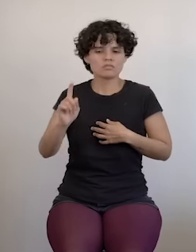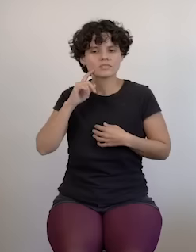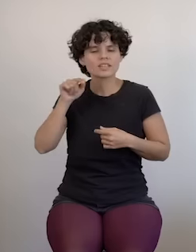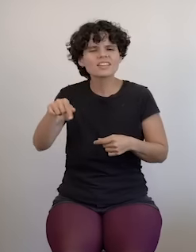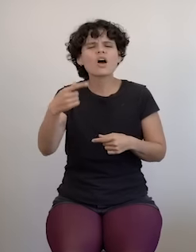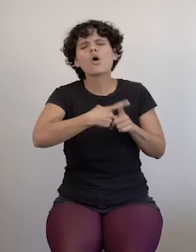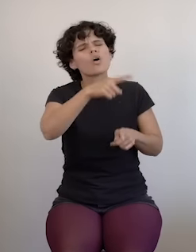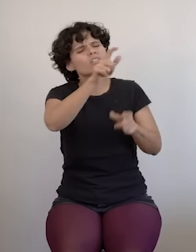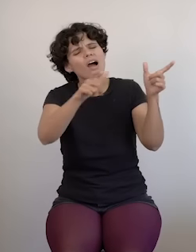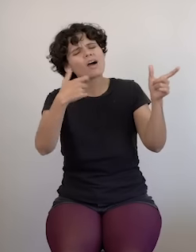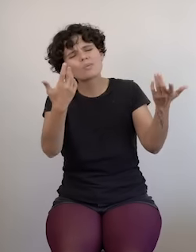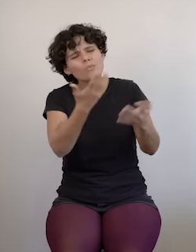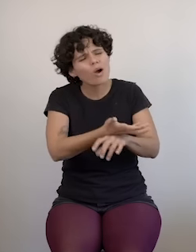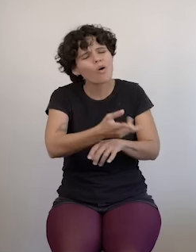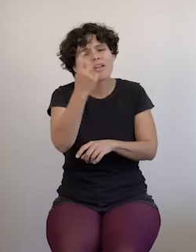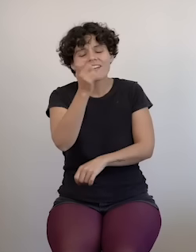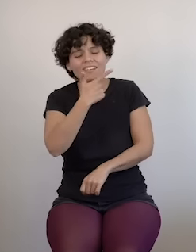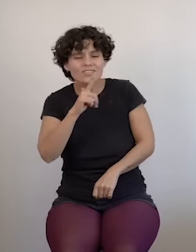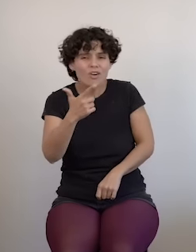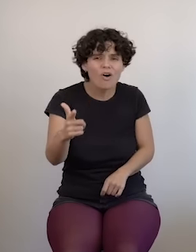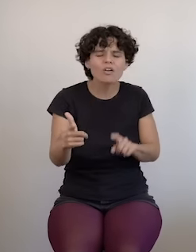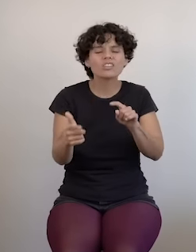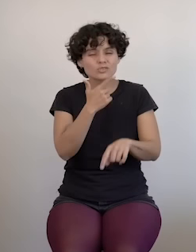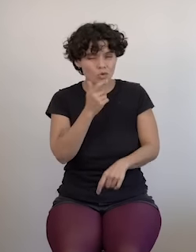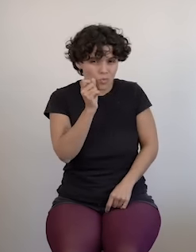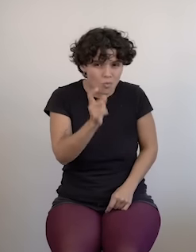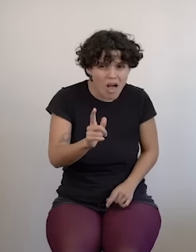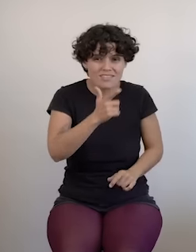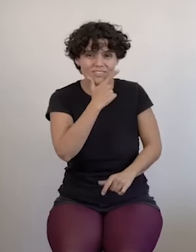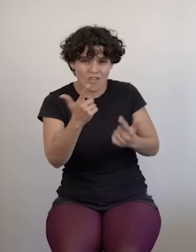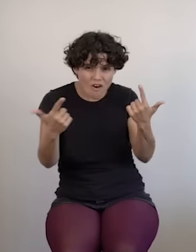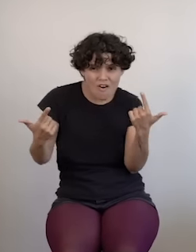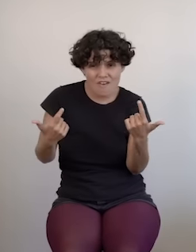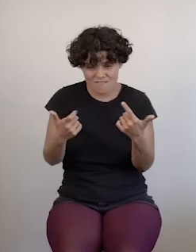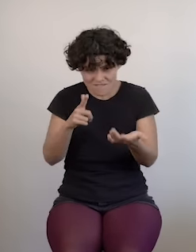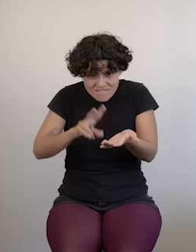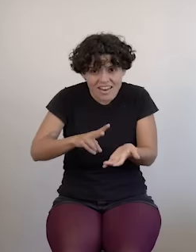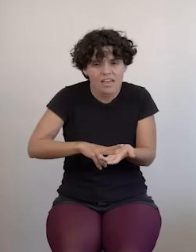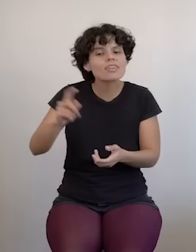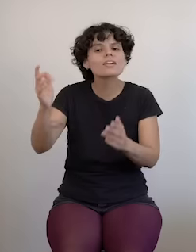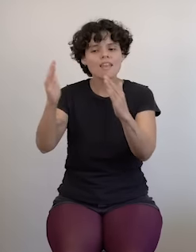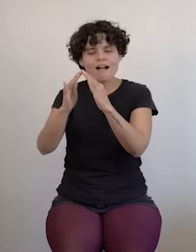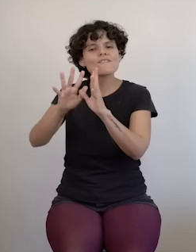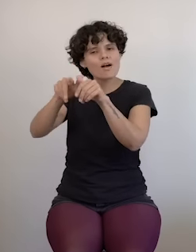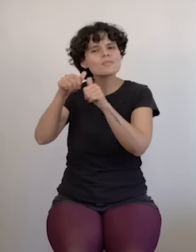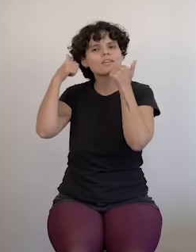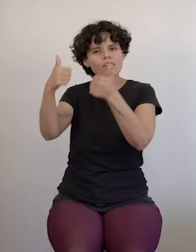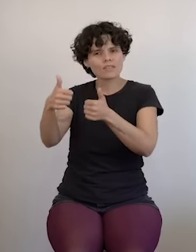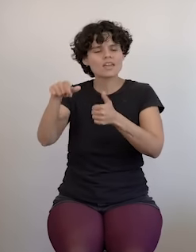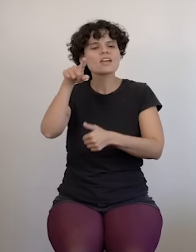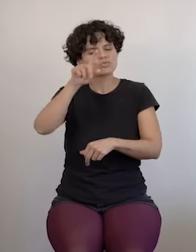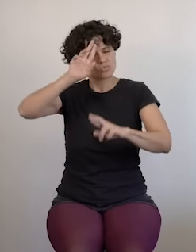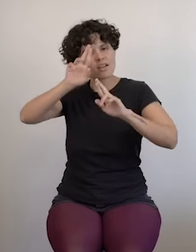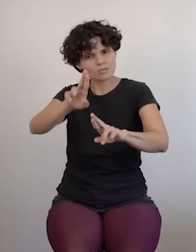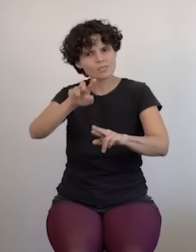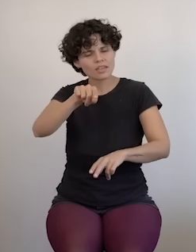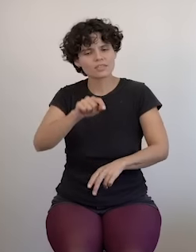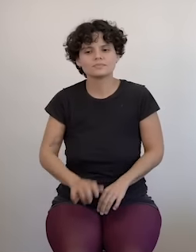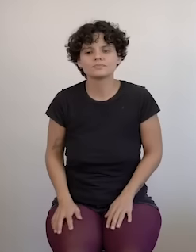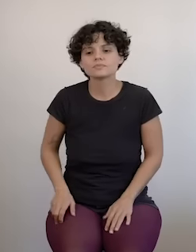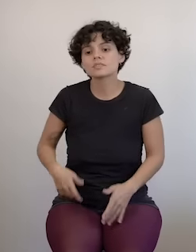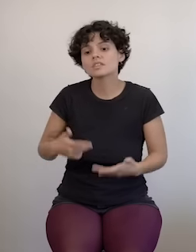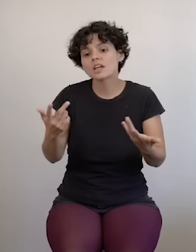¿cachai? Decirle a los buenos que se creen choros, ¿cachai? Que el choro es el que tiene a su familia bien, hermano. Y esas son las personas que yo respeto como choro. ¿Está bien